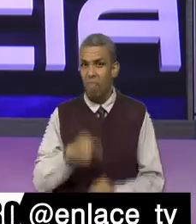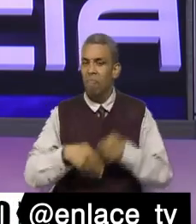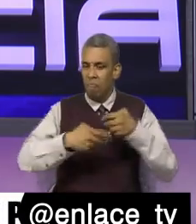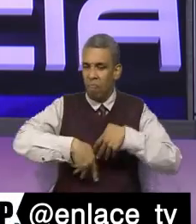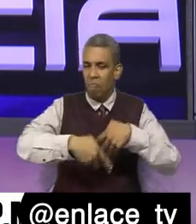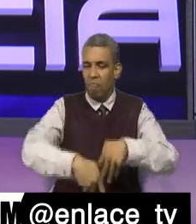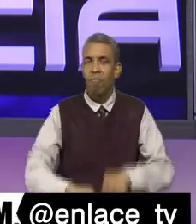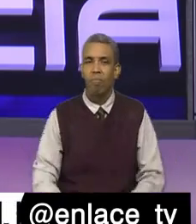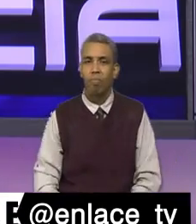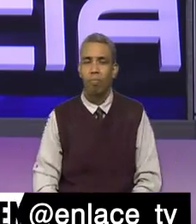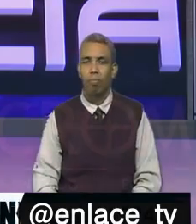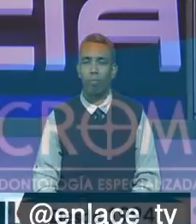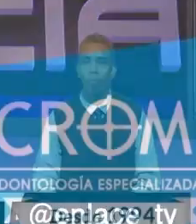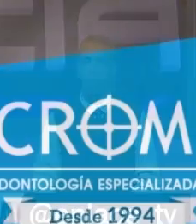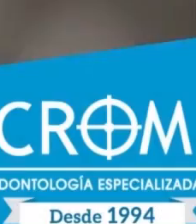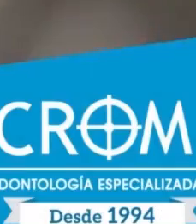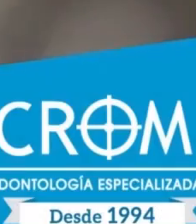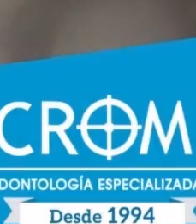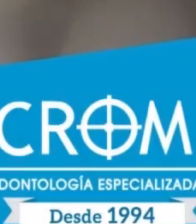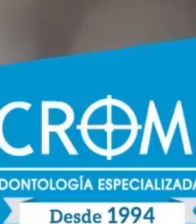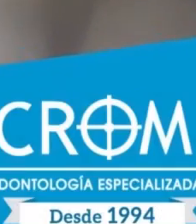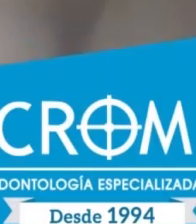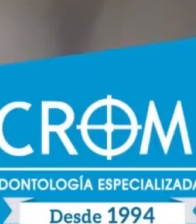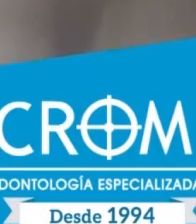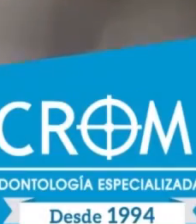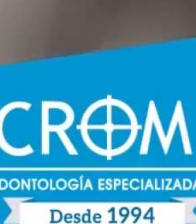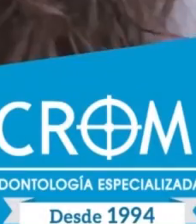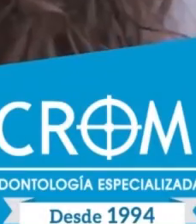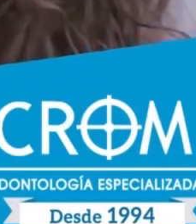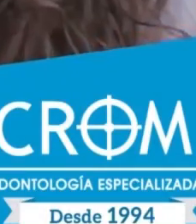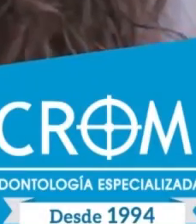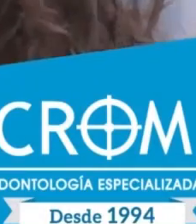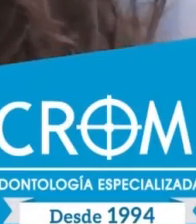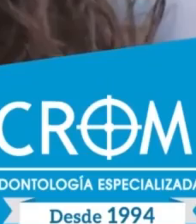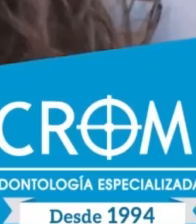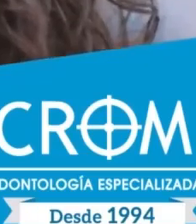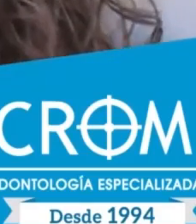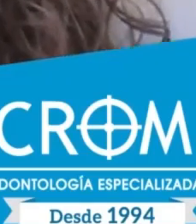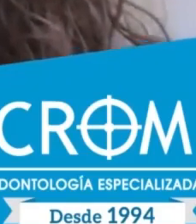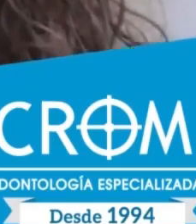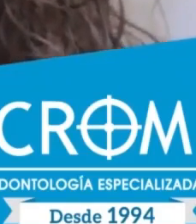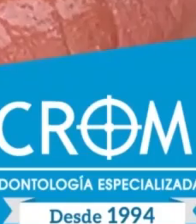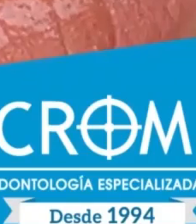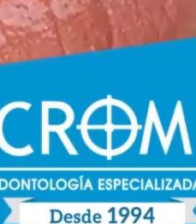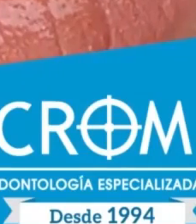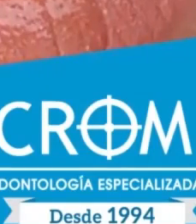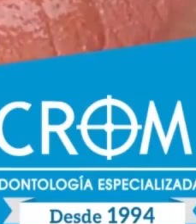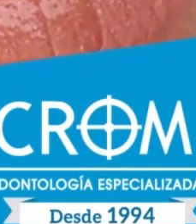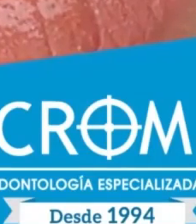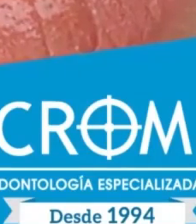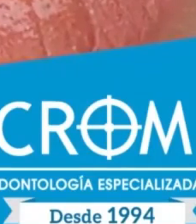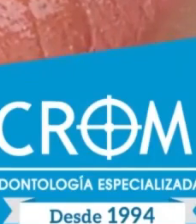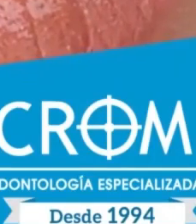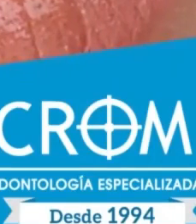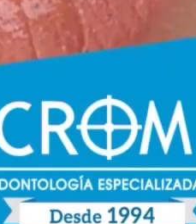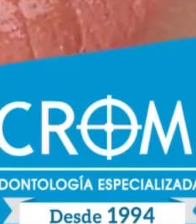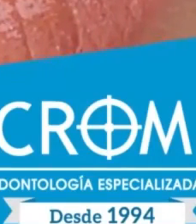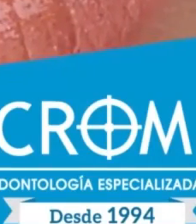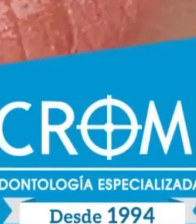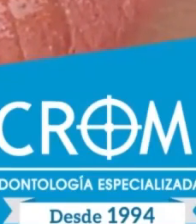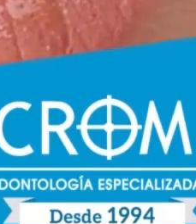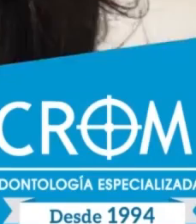Si quiere que no se note su ortodoncia, los brackets transparentes son para usted. Más estética con excelentes resultados. Sonría sin miedo, Cron,